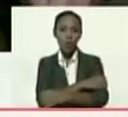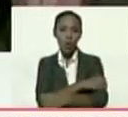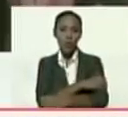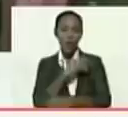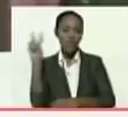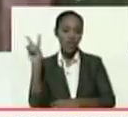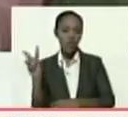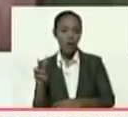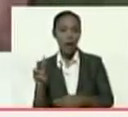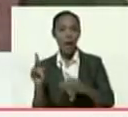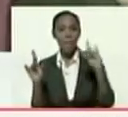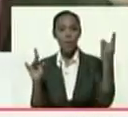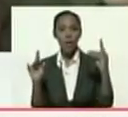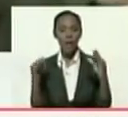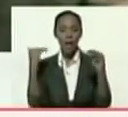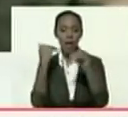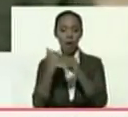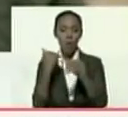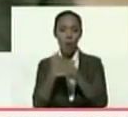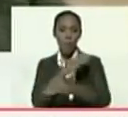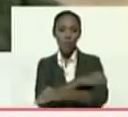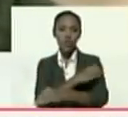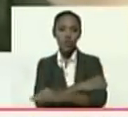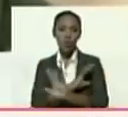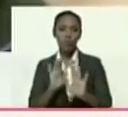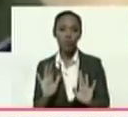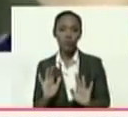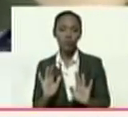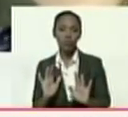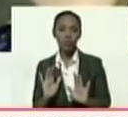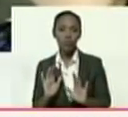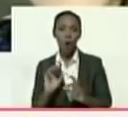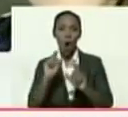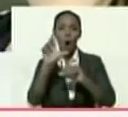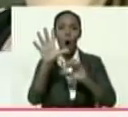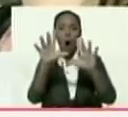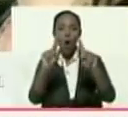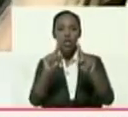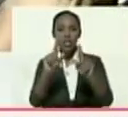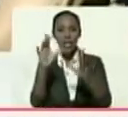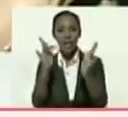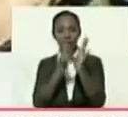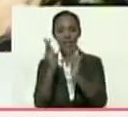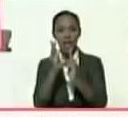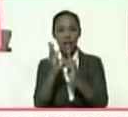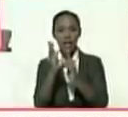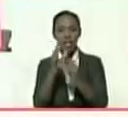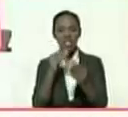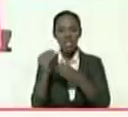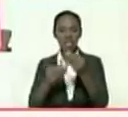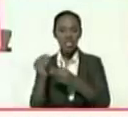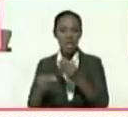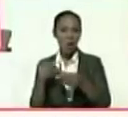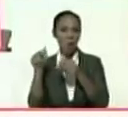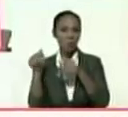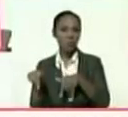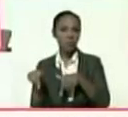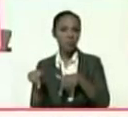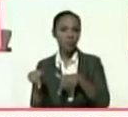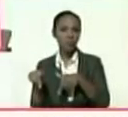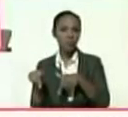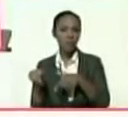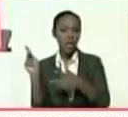11 de abril. ¿Qué hicieron ellos? ¿Qué fue lo que hicieron el 11 de abril? Me llegan y